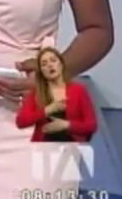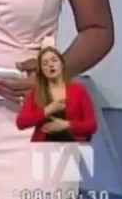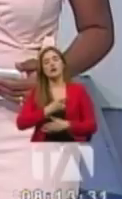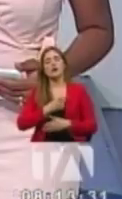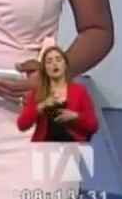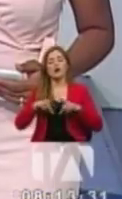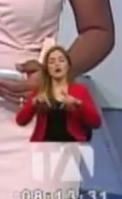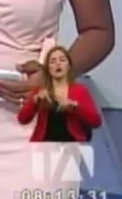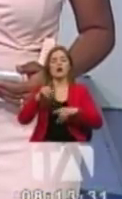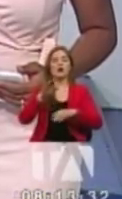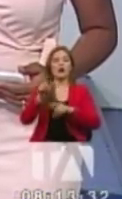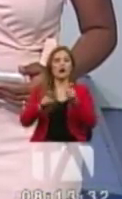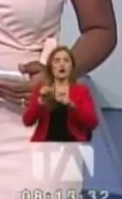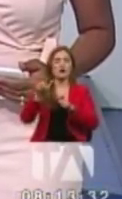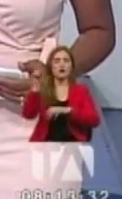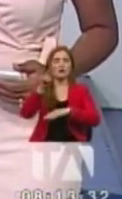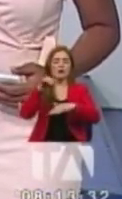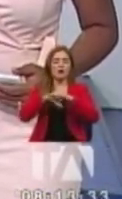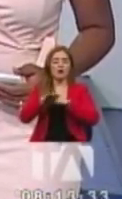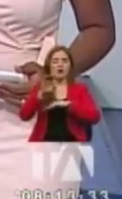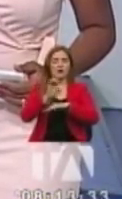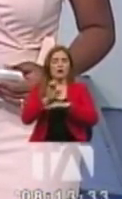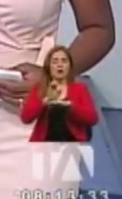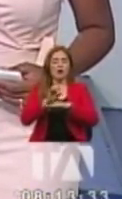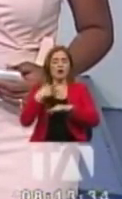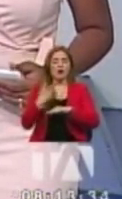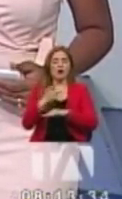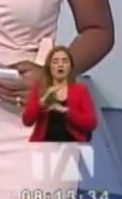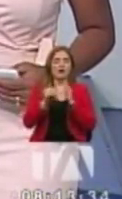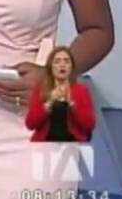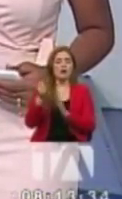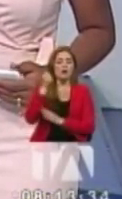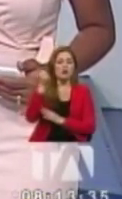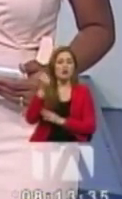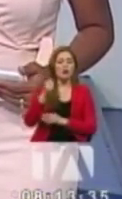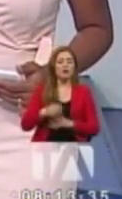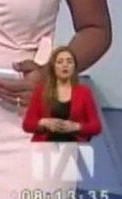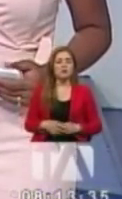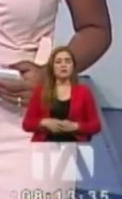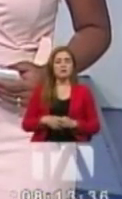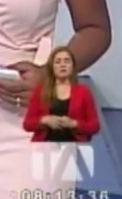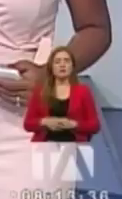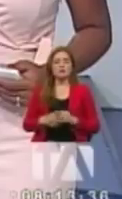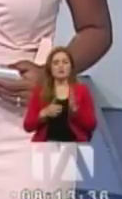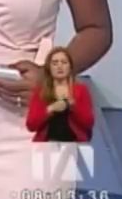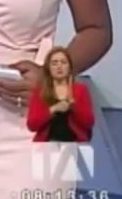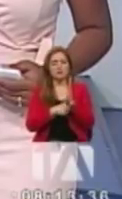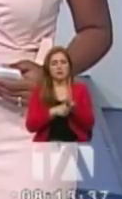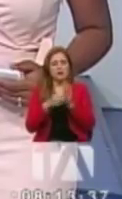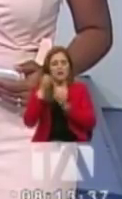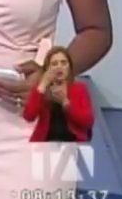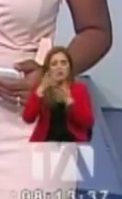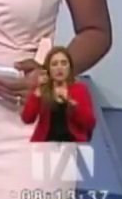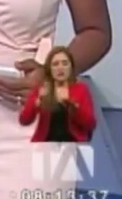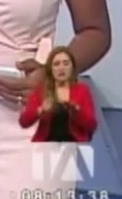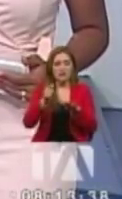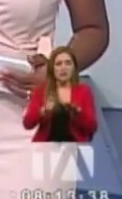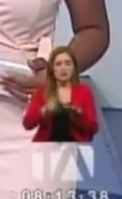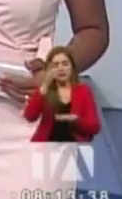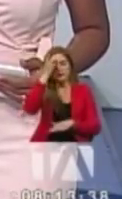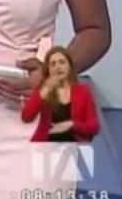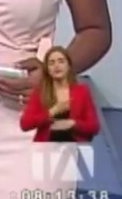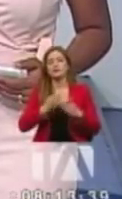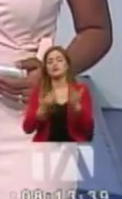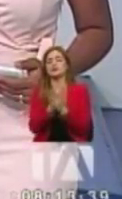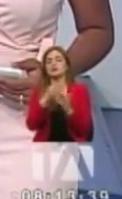permite que los ciudadanos venezolanos ingresen al país únicamente con cédula de identidad por ello puso en conocimiento de la jueza que emitió este fallo